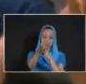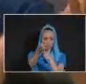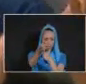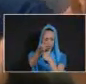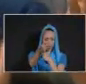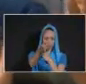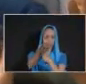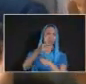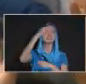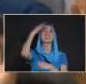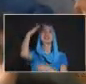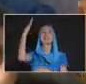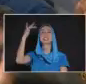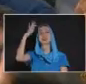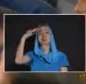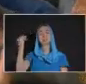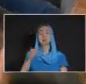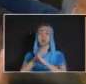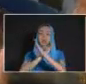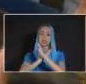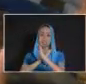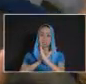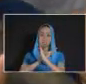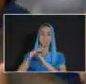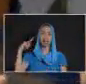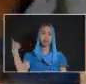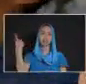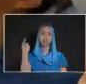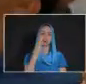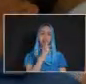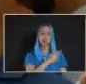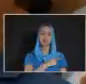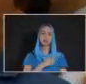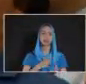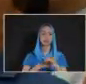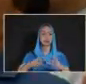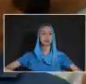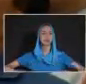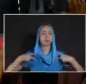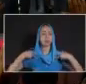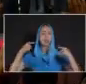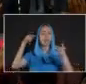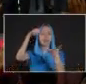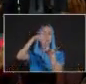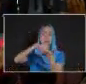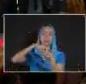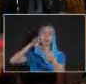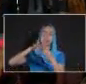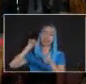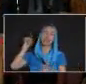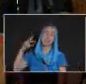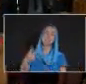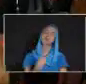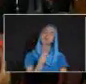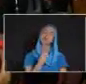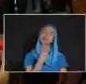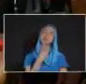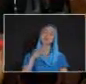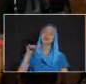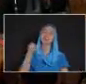todos estos hermanos con vida. En el nombre de Jesús, en medio de esa hostilidad que han